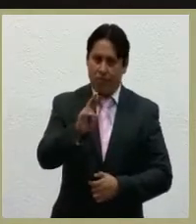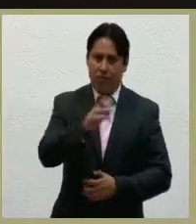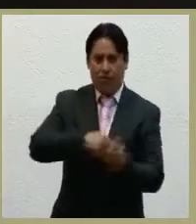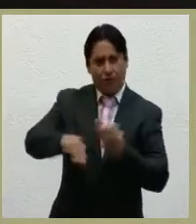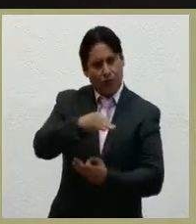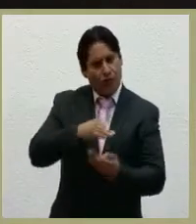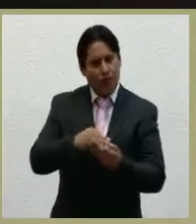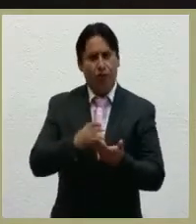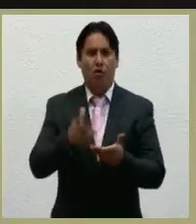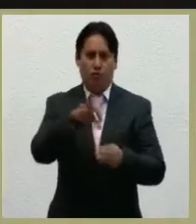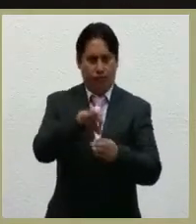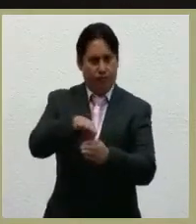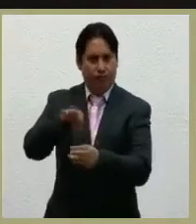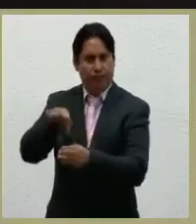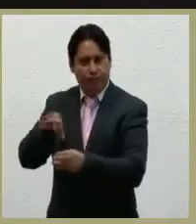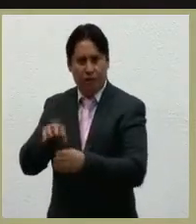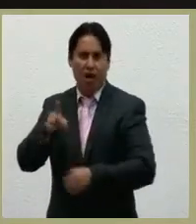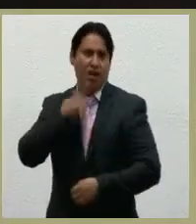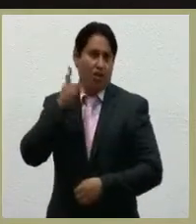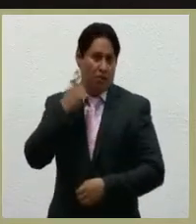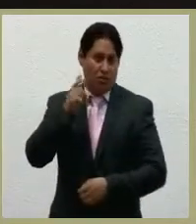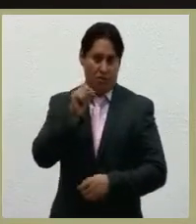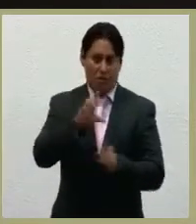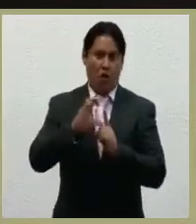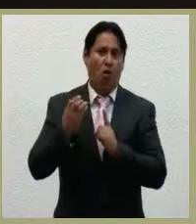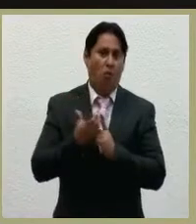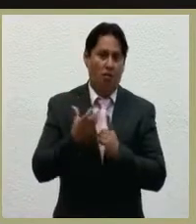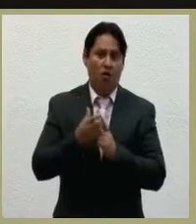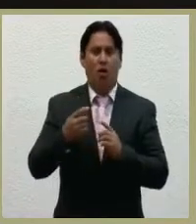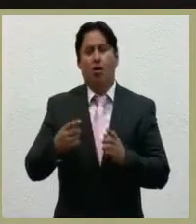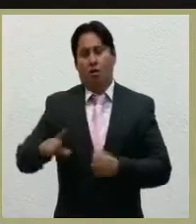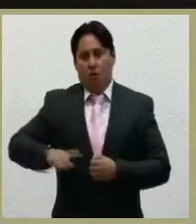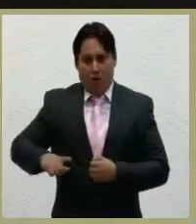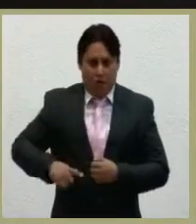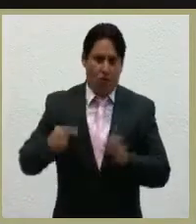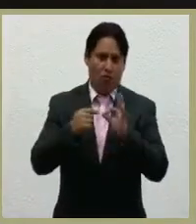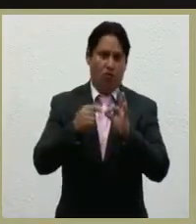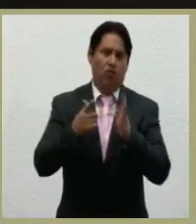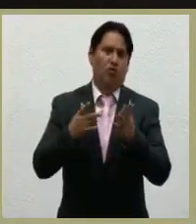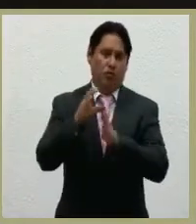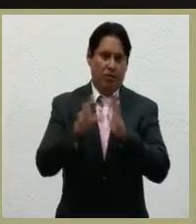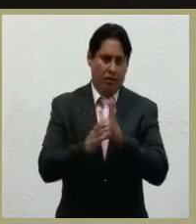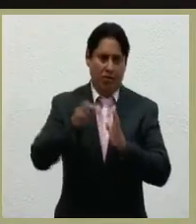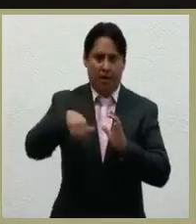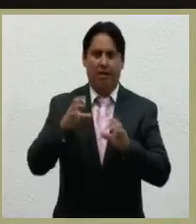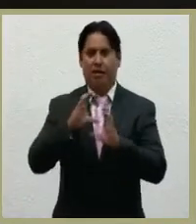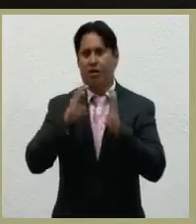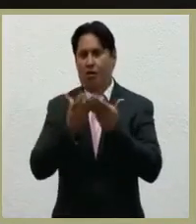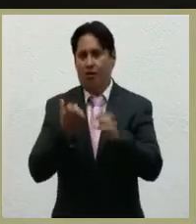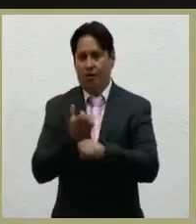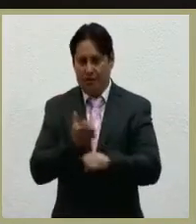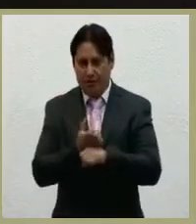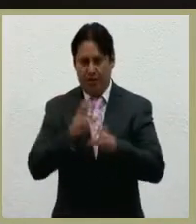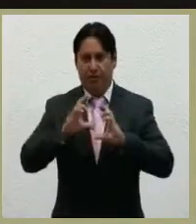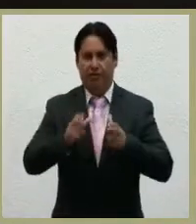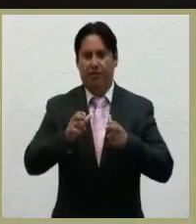por unanimidad de votos de los diputados presentes de la Comisión de Gobernación y Puntos Constitucionales de la 66ª Legislatura del Estado